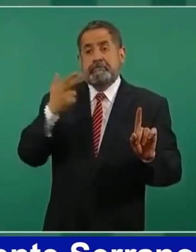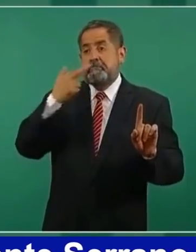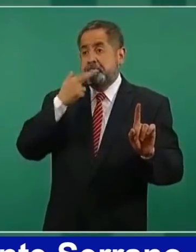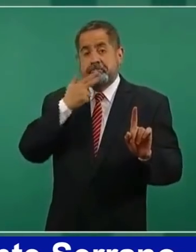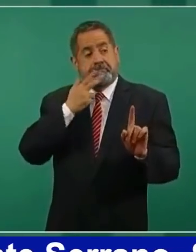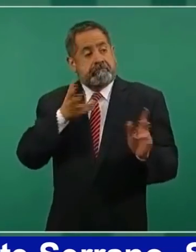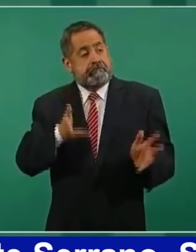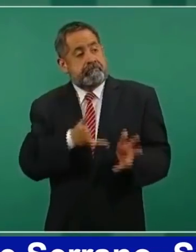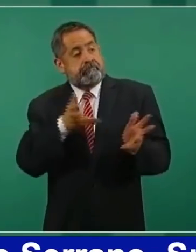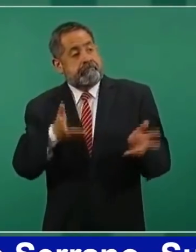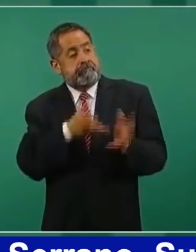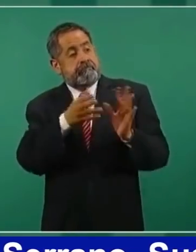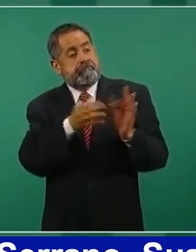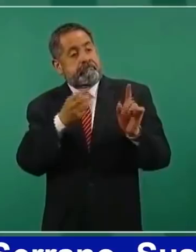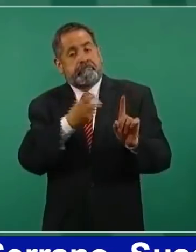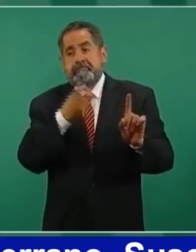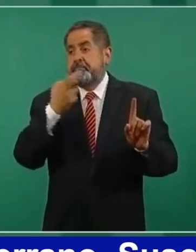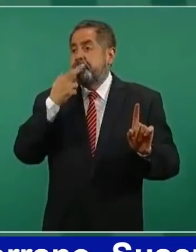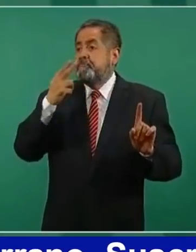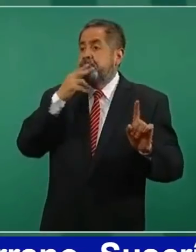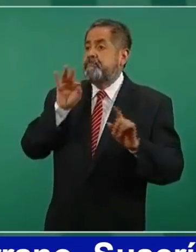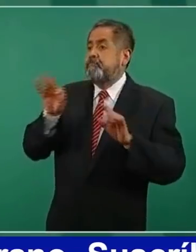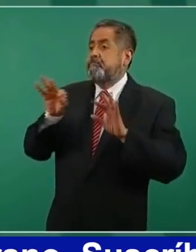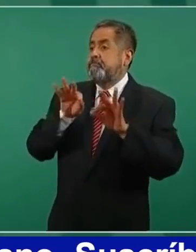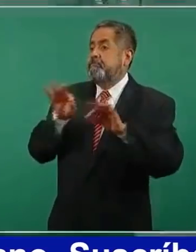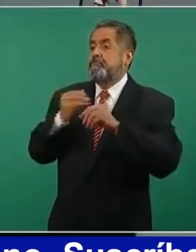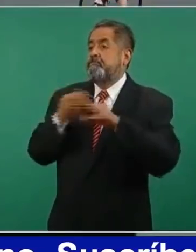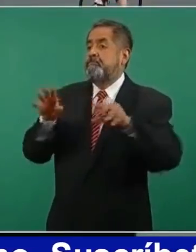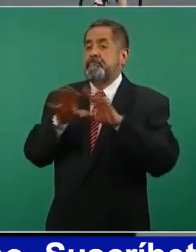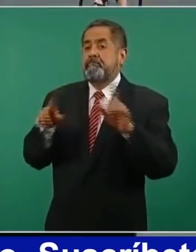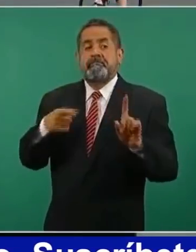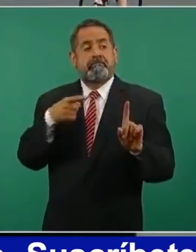a cualquier personaje.